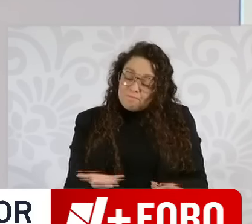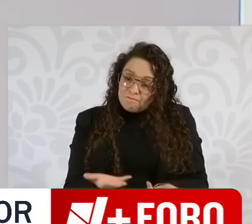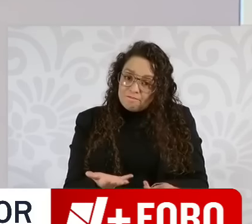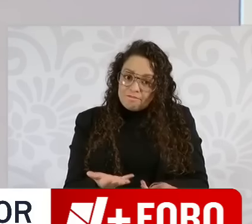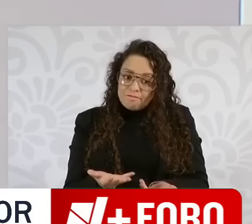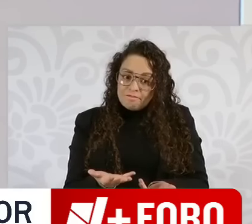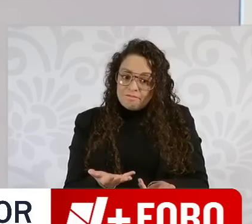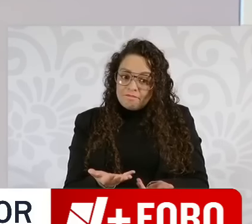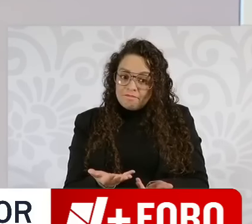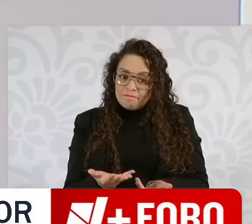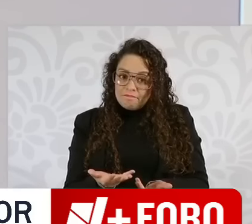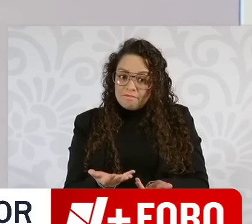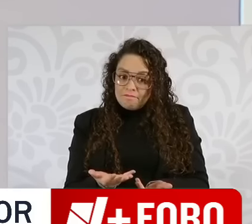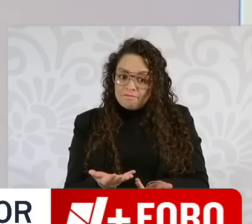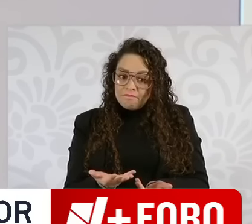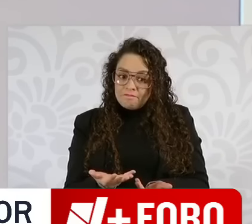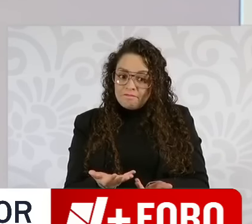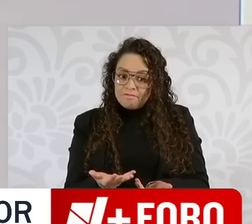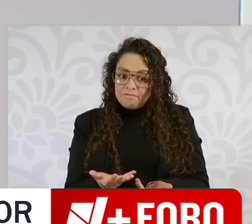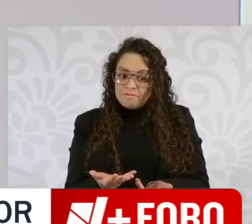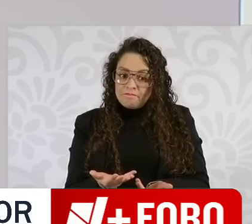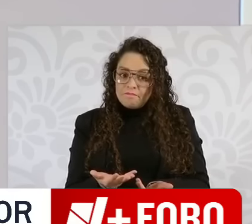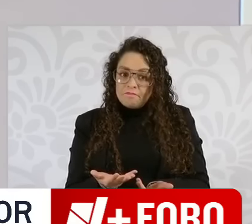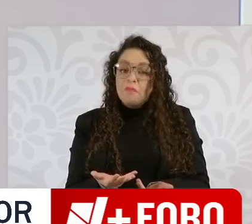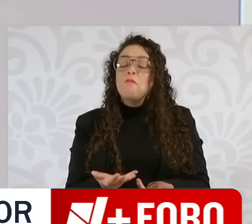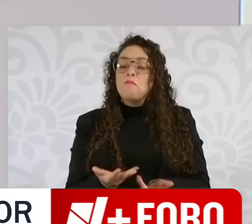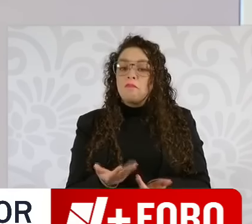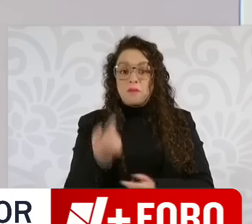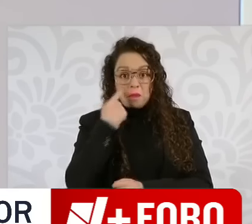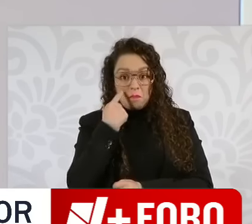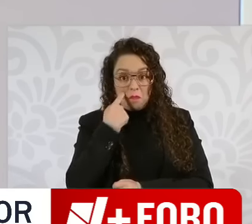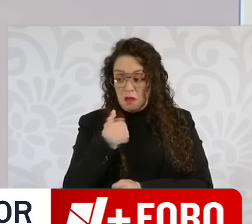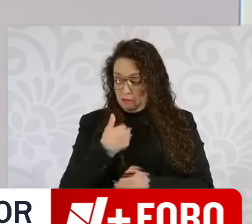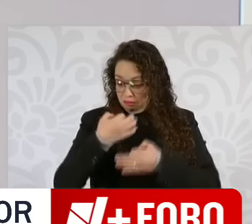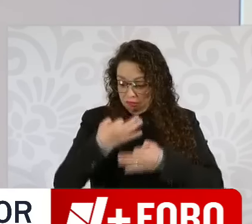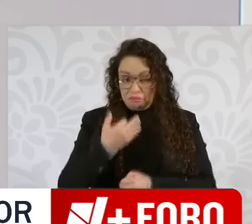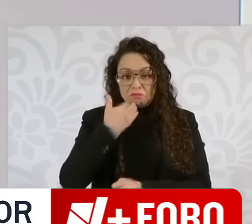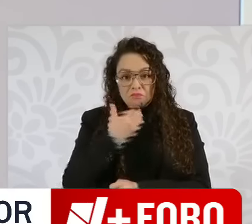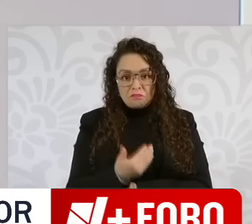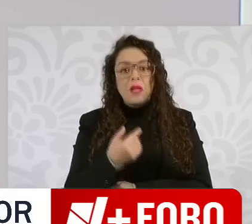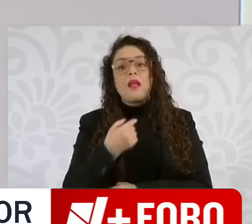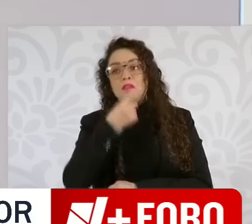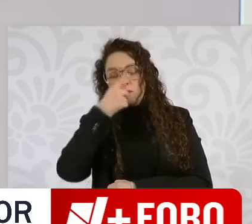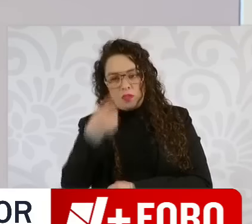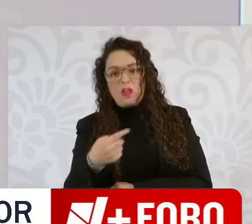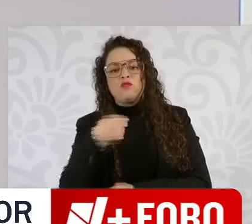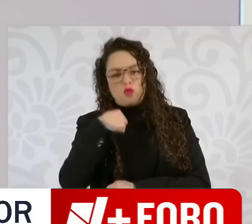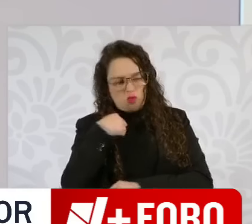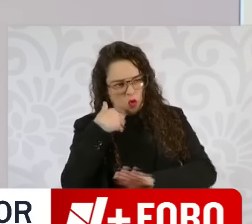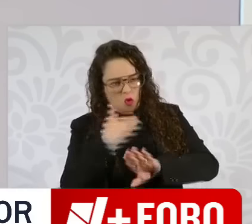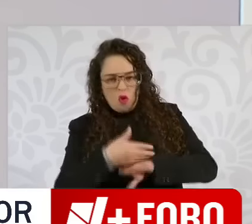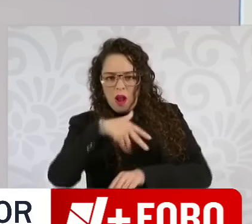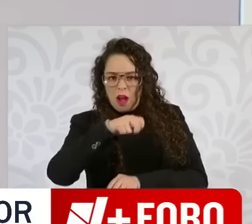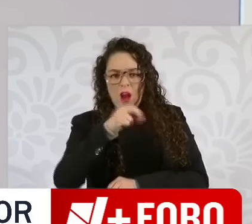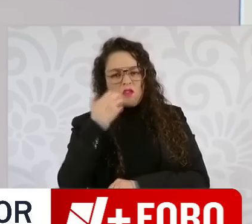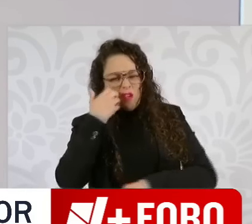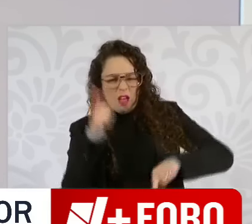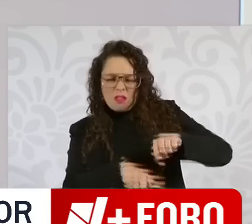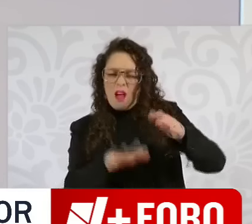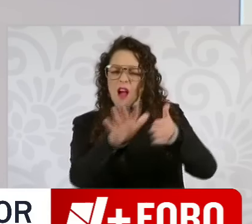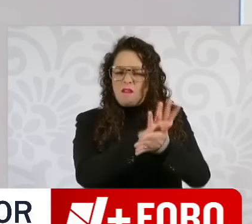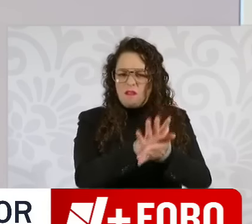en la conferencia, parece que no las encontraron, porque ella dijo, Rosa Isela nos las mostró en la reunión de seguridad que tienen a las